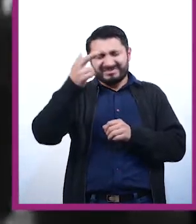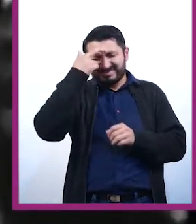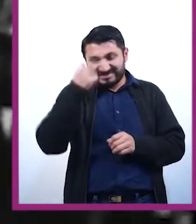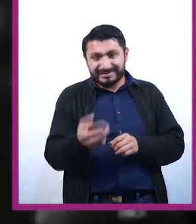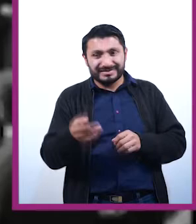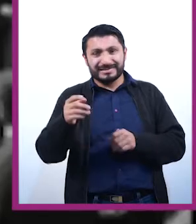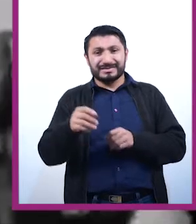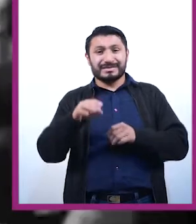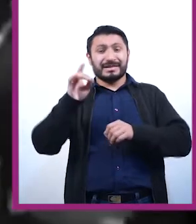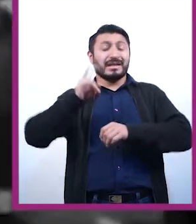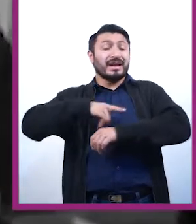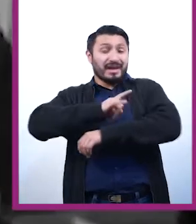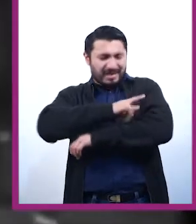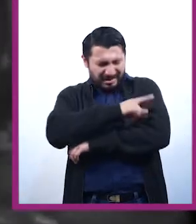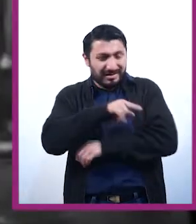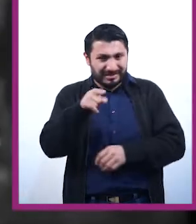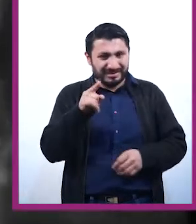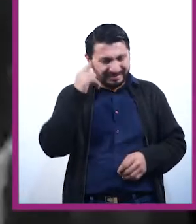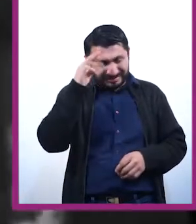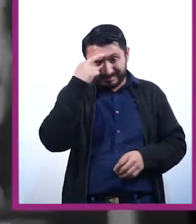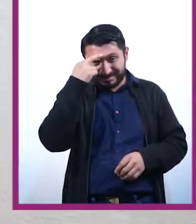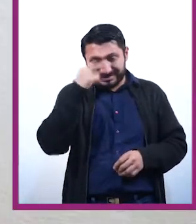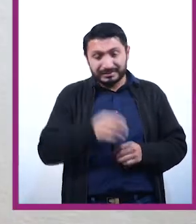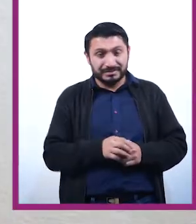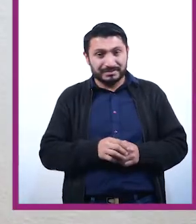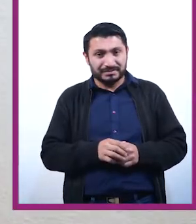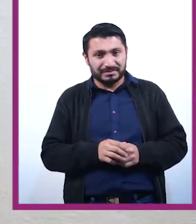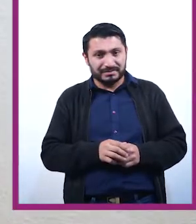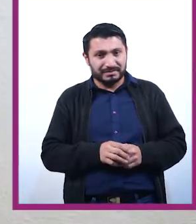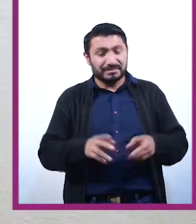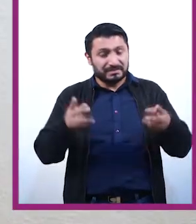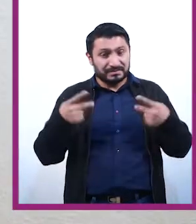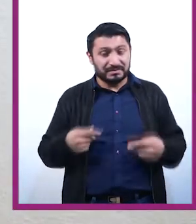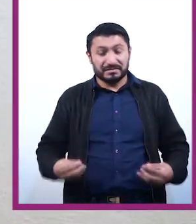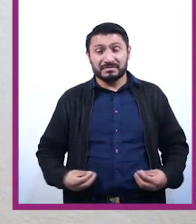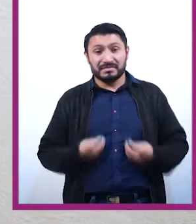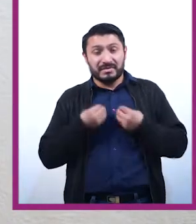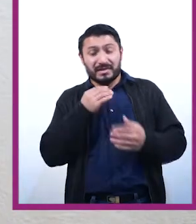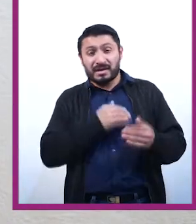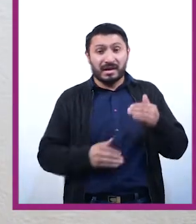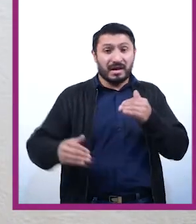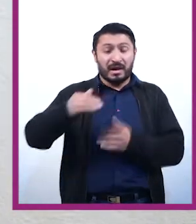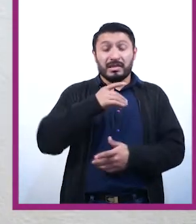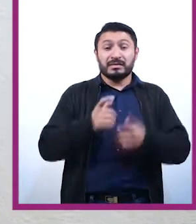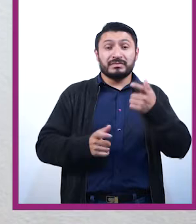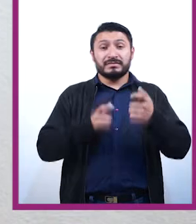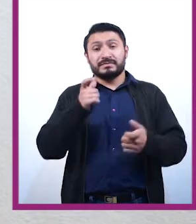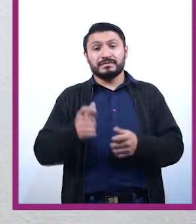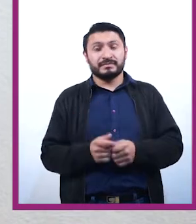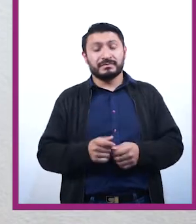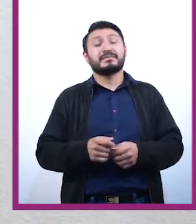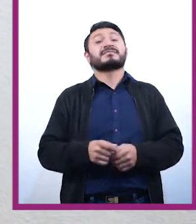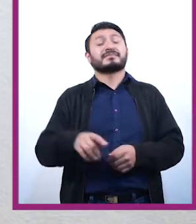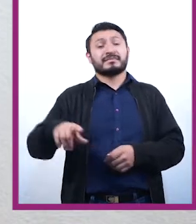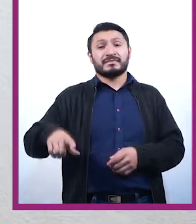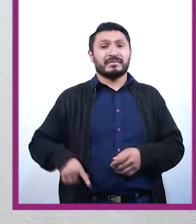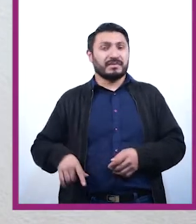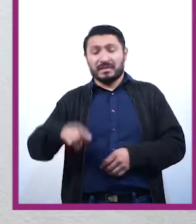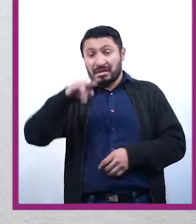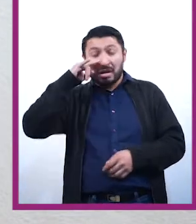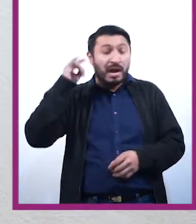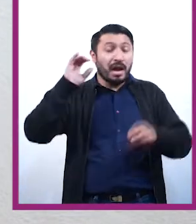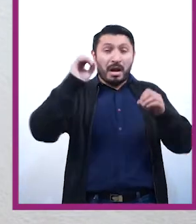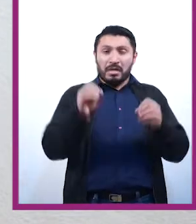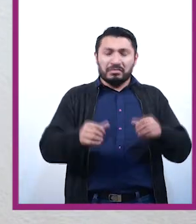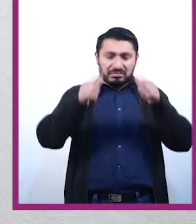apariencia. ¿Recuerdas la lógica del caracol? La gente vivía por encima de sus posibilidades y el gobierno no veía